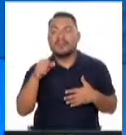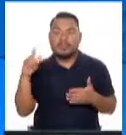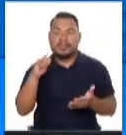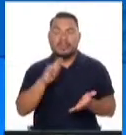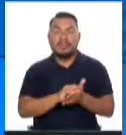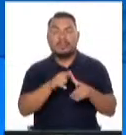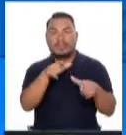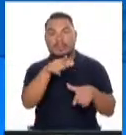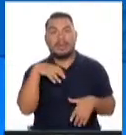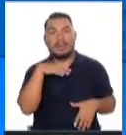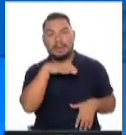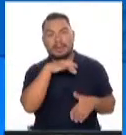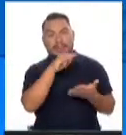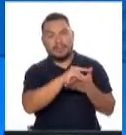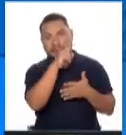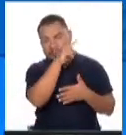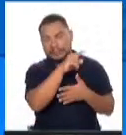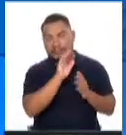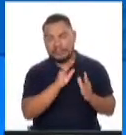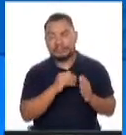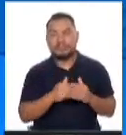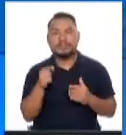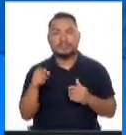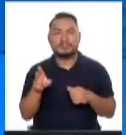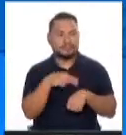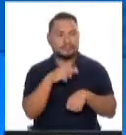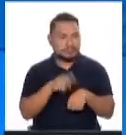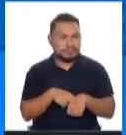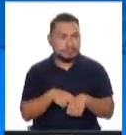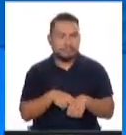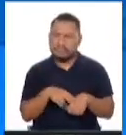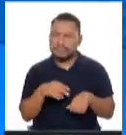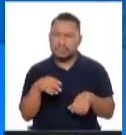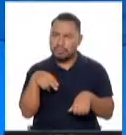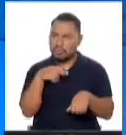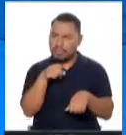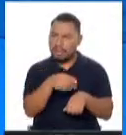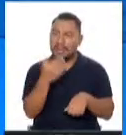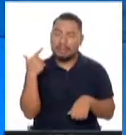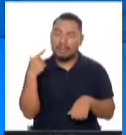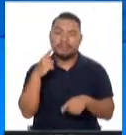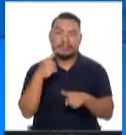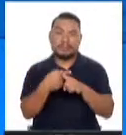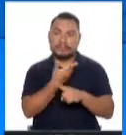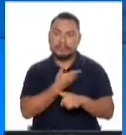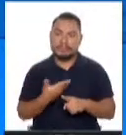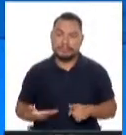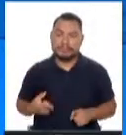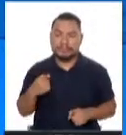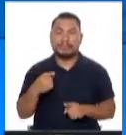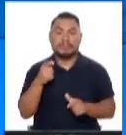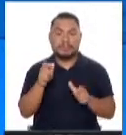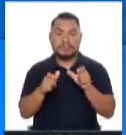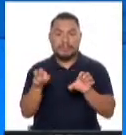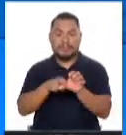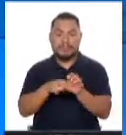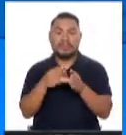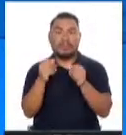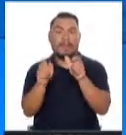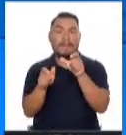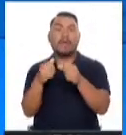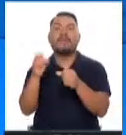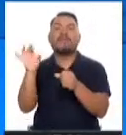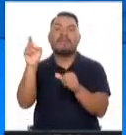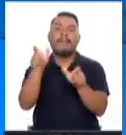aterrizar en el aeropuerto Jorge Chávez. Eso es lo normal, es idóneo, porque al estar en un vuelo comercial, pues evidentemente va a haber